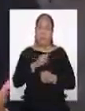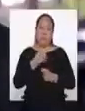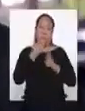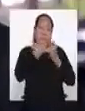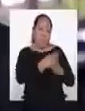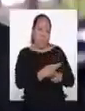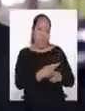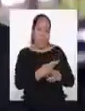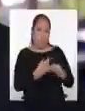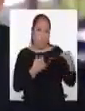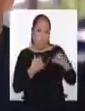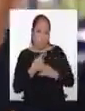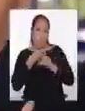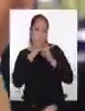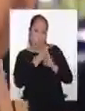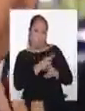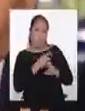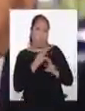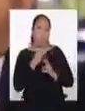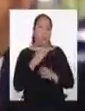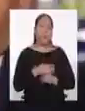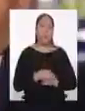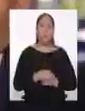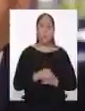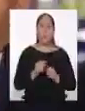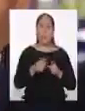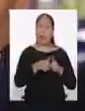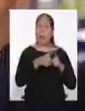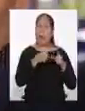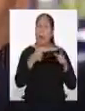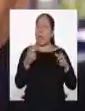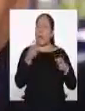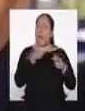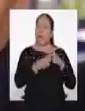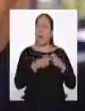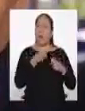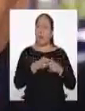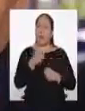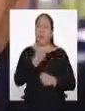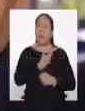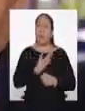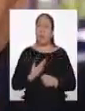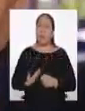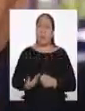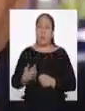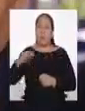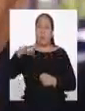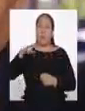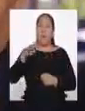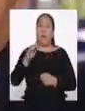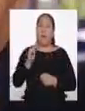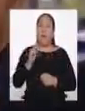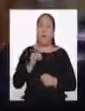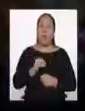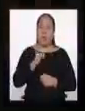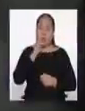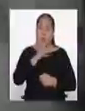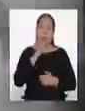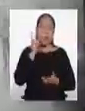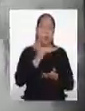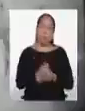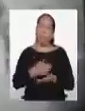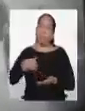respondidos. Cuando se hicieron muy grandes y muy graves, el presidente Prado dio la orden